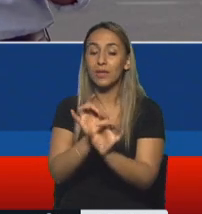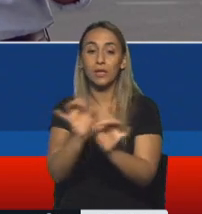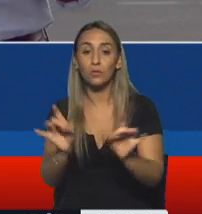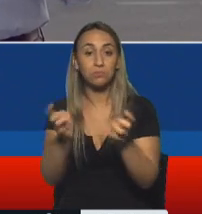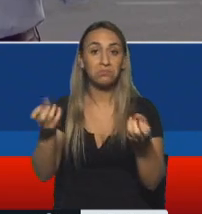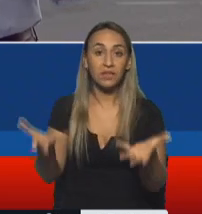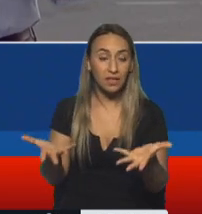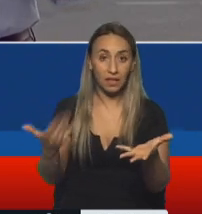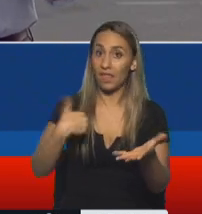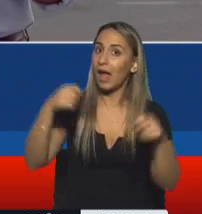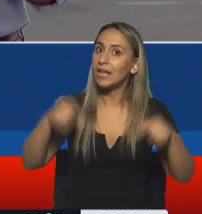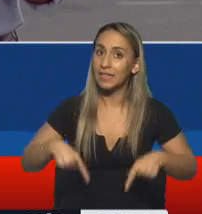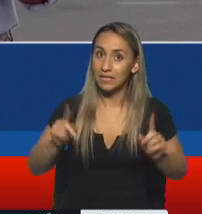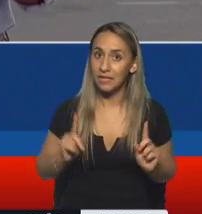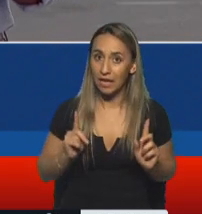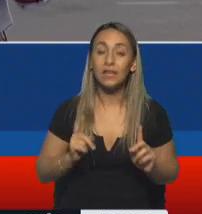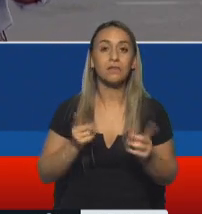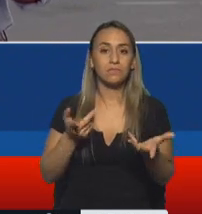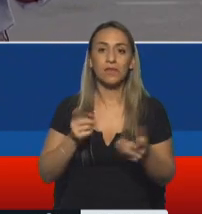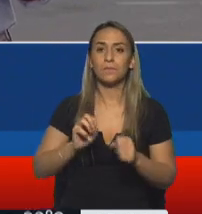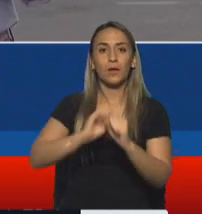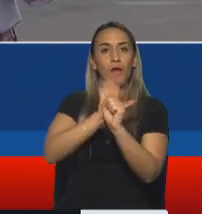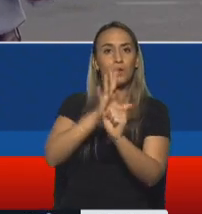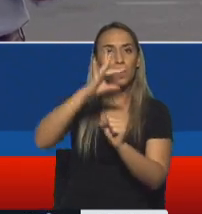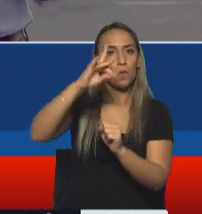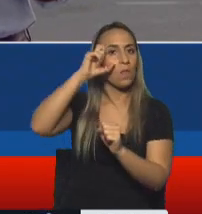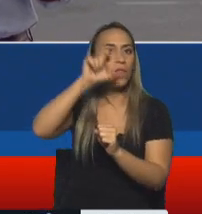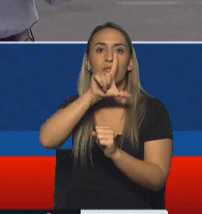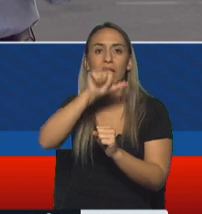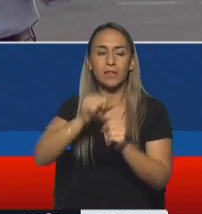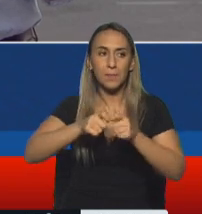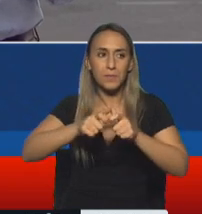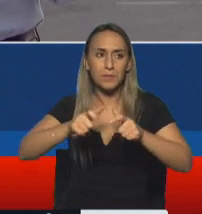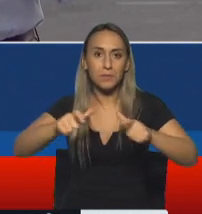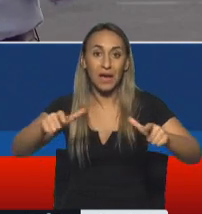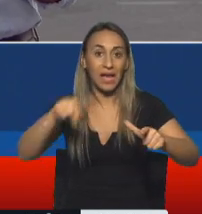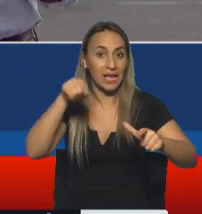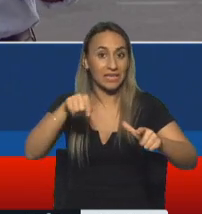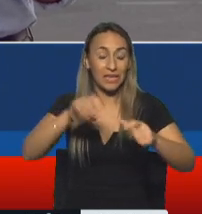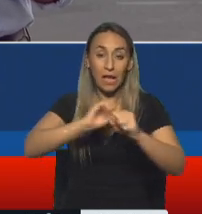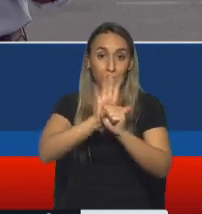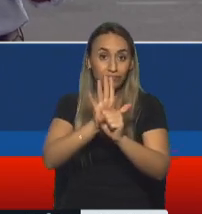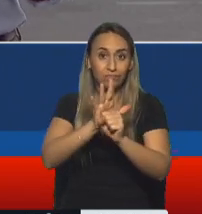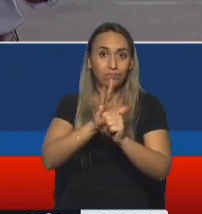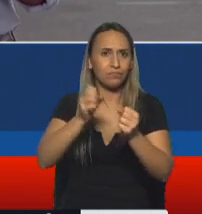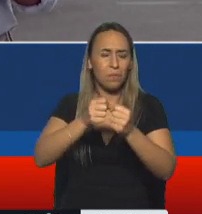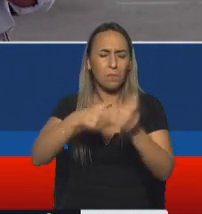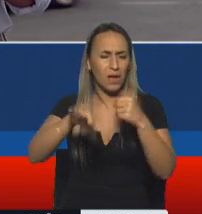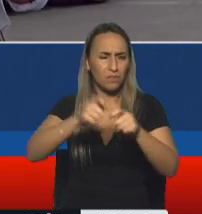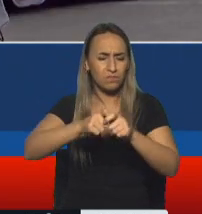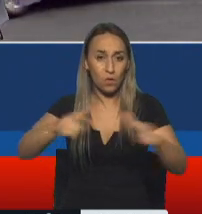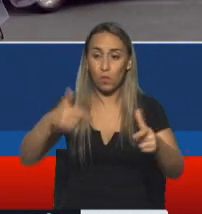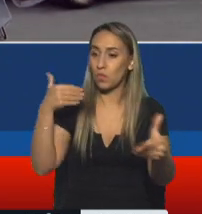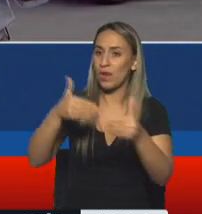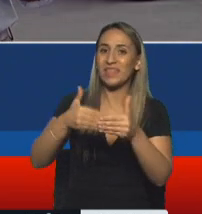la Argentina, el crecimiento de la variante Delta, tener en cuenta que es la variante de mayor expansión en los últimos 15